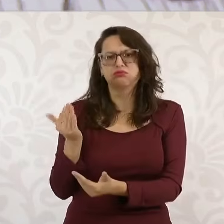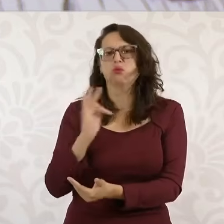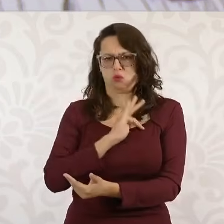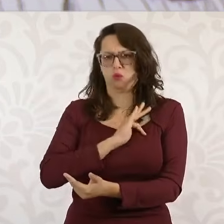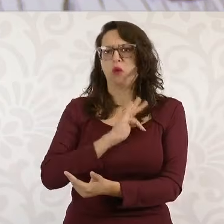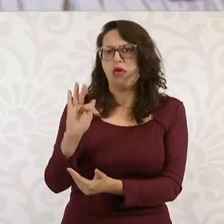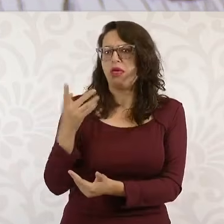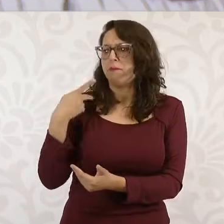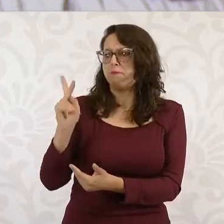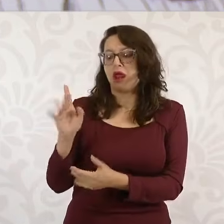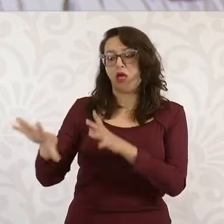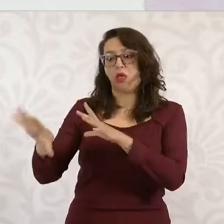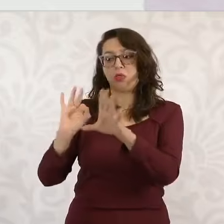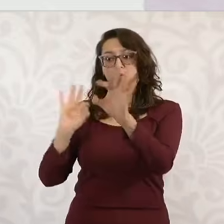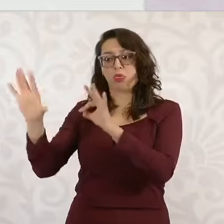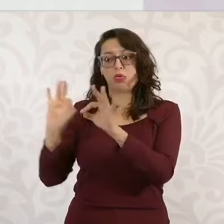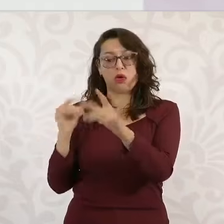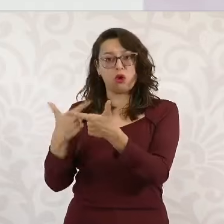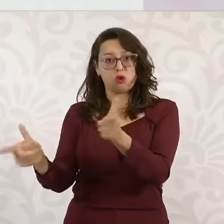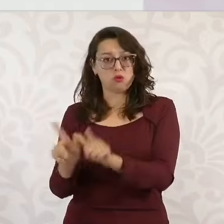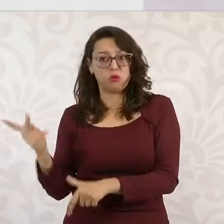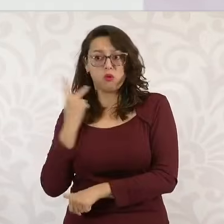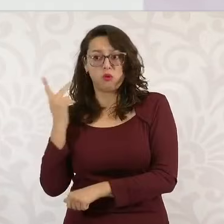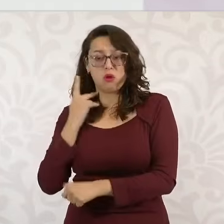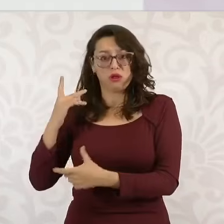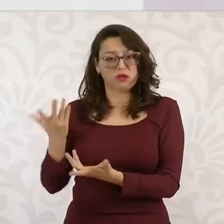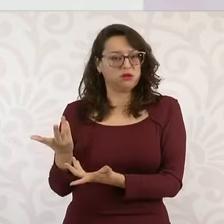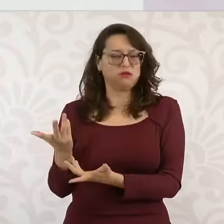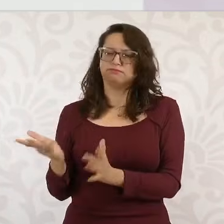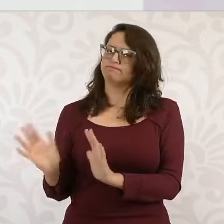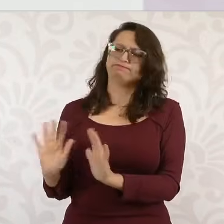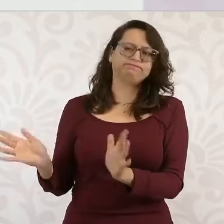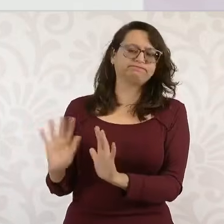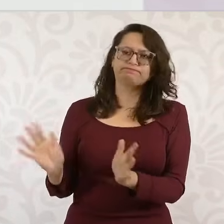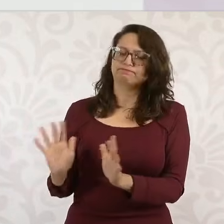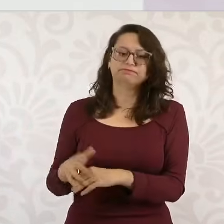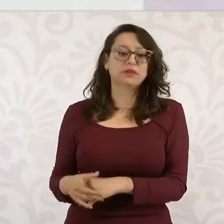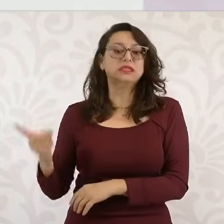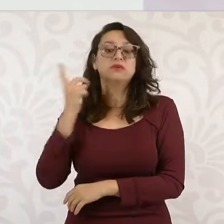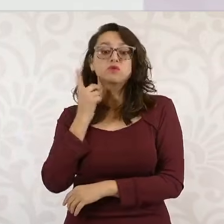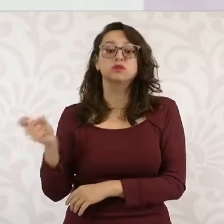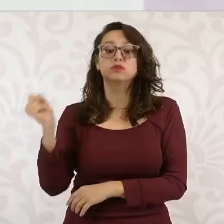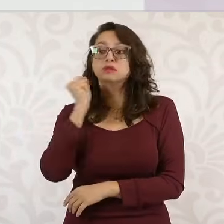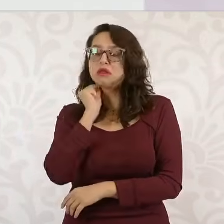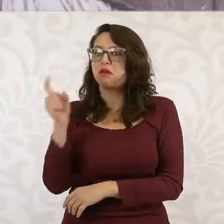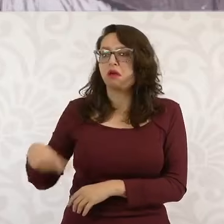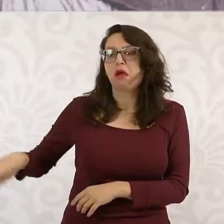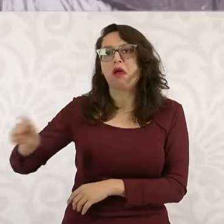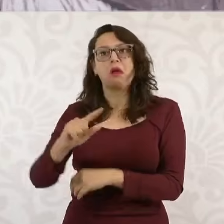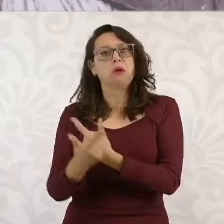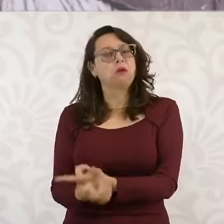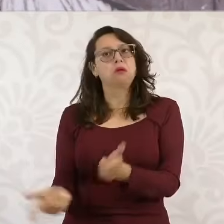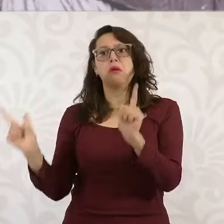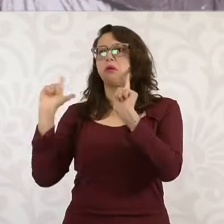políticos quienes se mantengan como diputados, como senadores, sin pasar por el voto